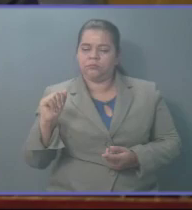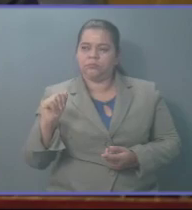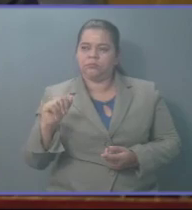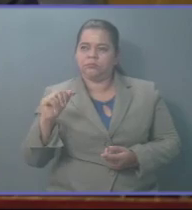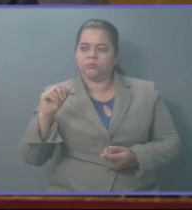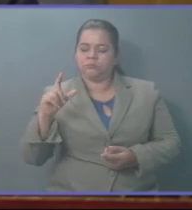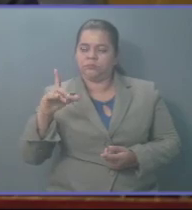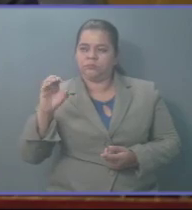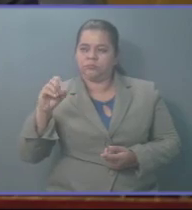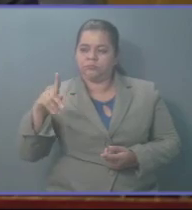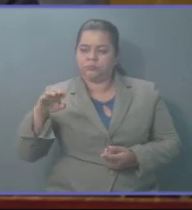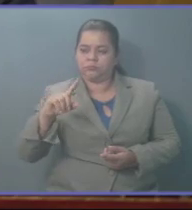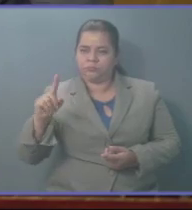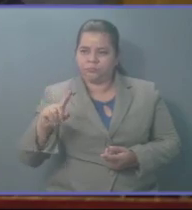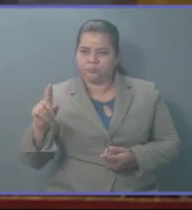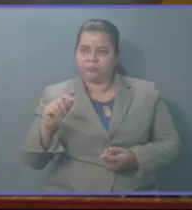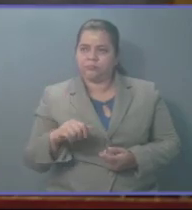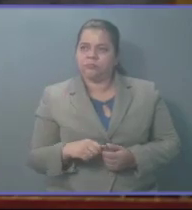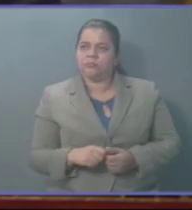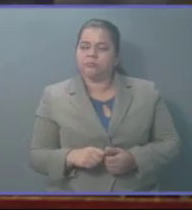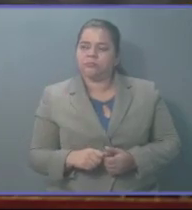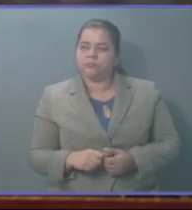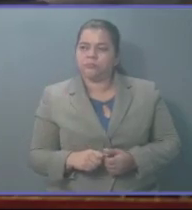Elizabeth López Ventura.